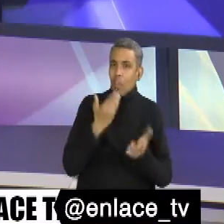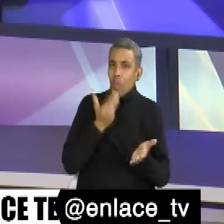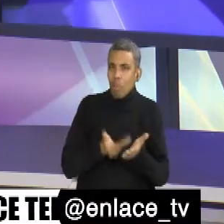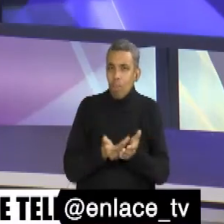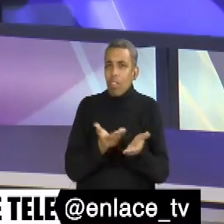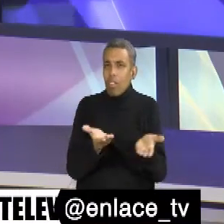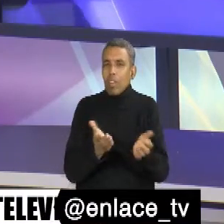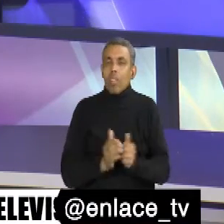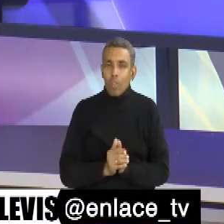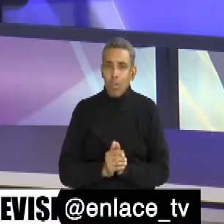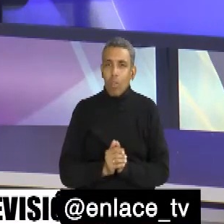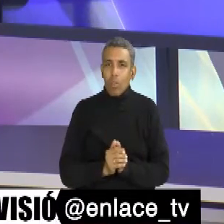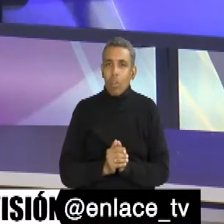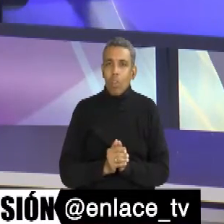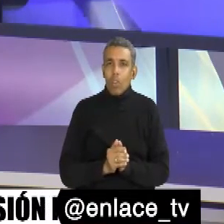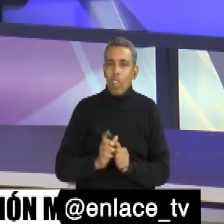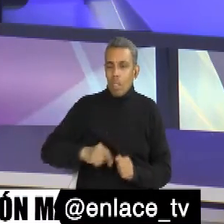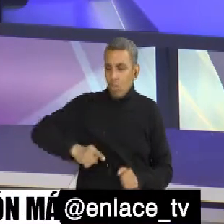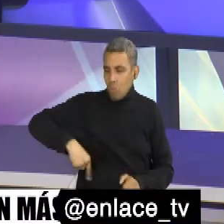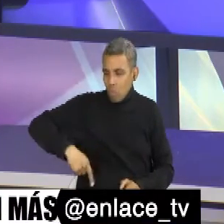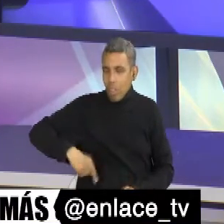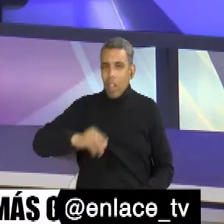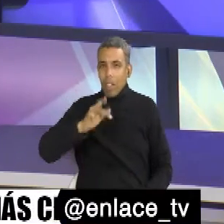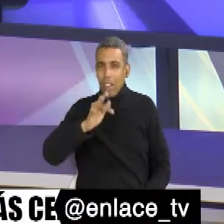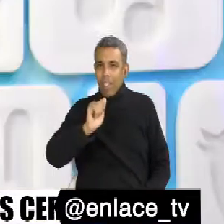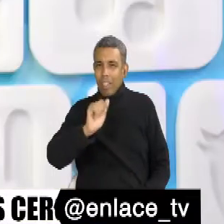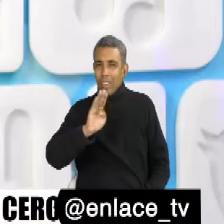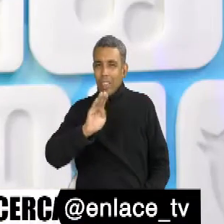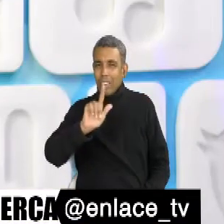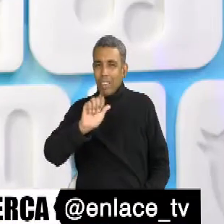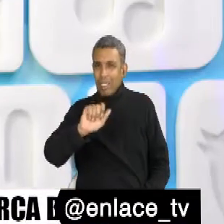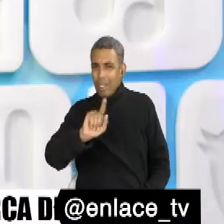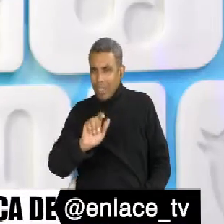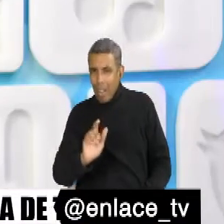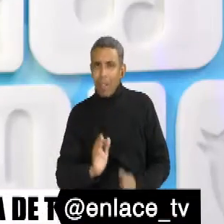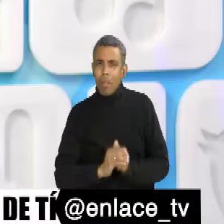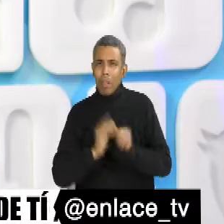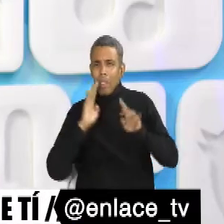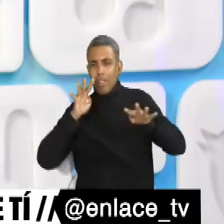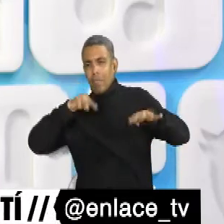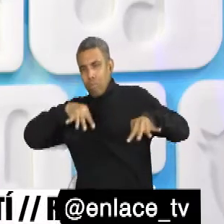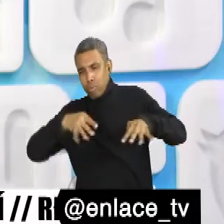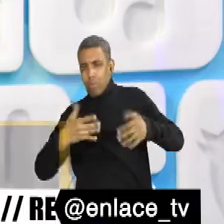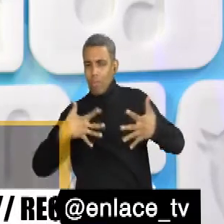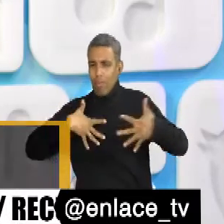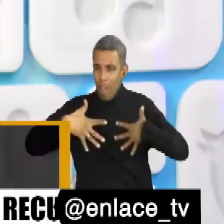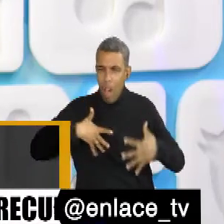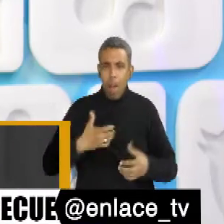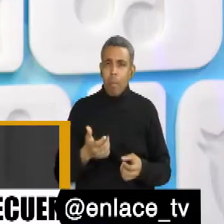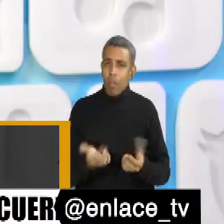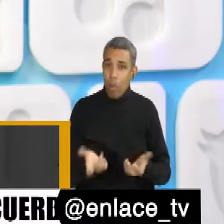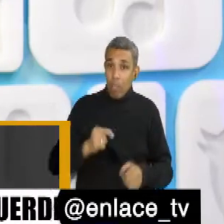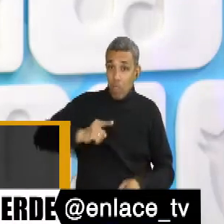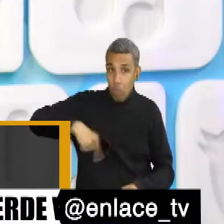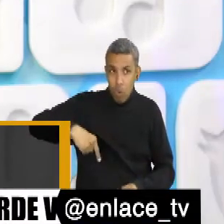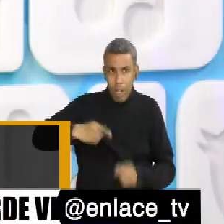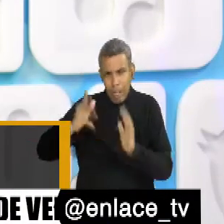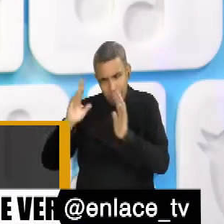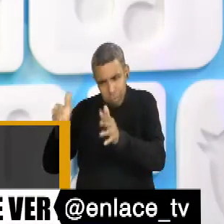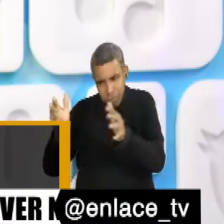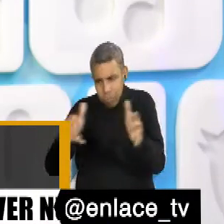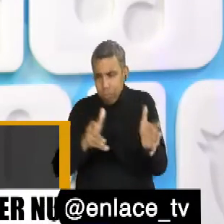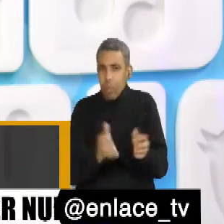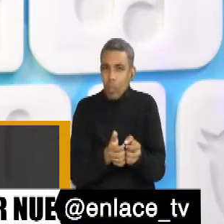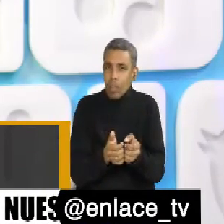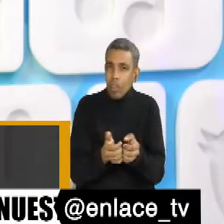este balance de actividades de la Escuela de Artes Las Tablas? Muchas gracias, Janet. Muy buenas tardes. Escuela de Arte Las Tablas cerró su